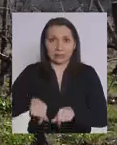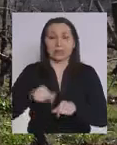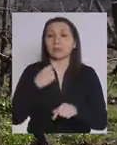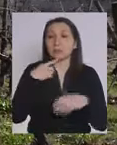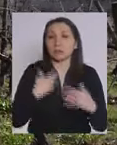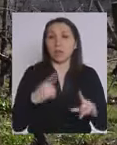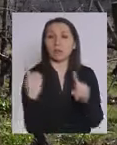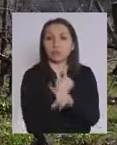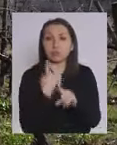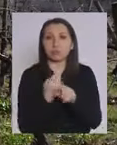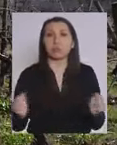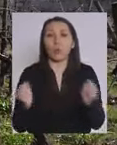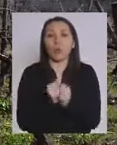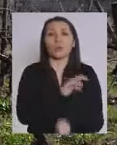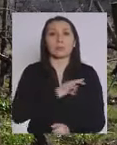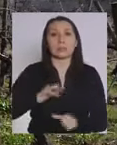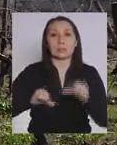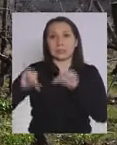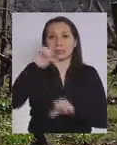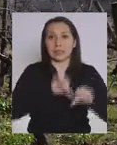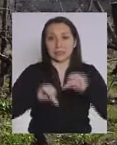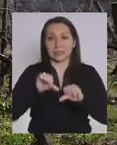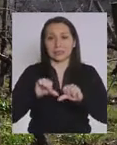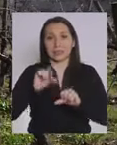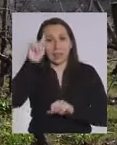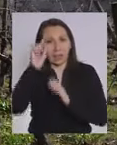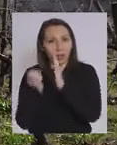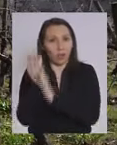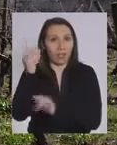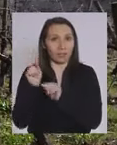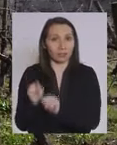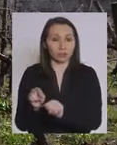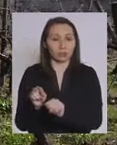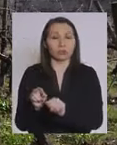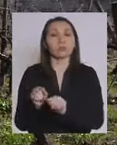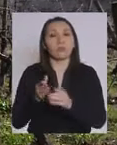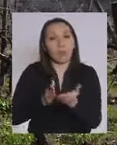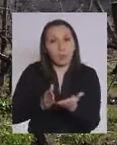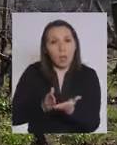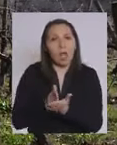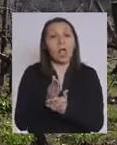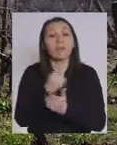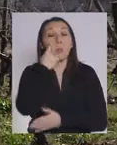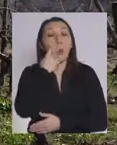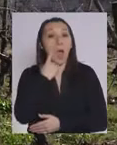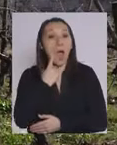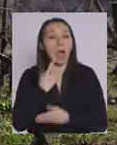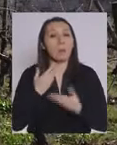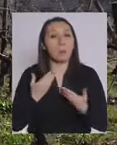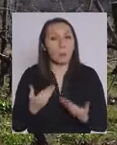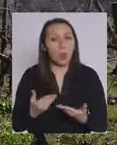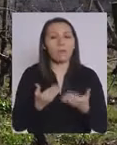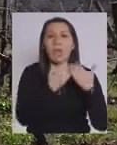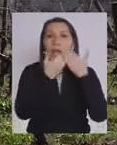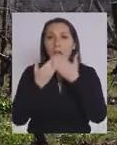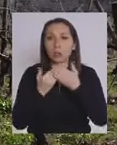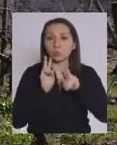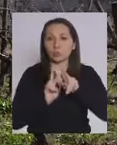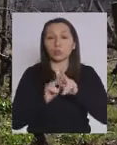con el ministro con el ministerio de ciencias e innovación vamos a iniciar vamos a aprobar que se haga un estudio